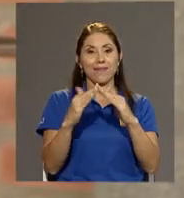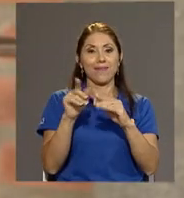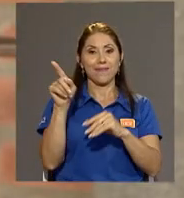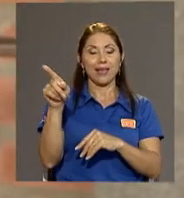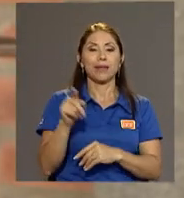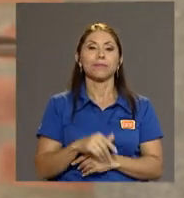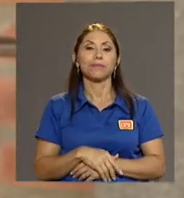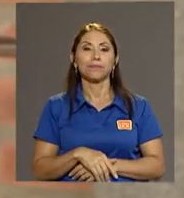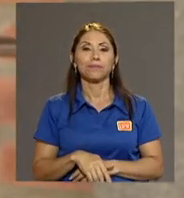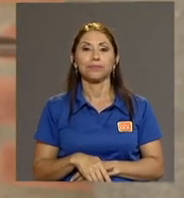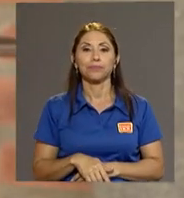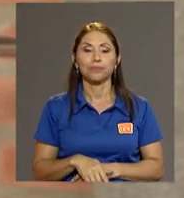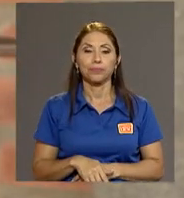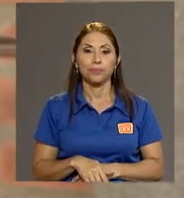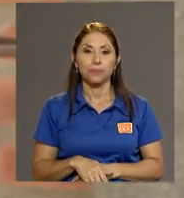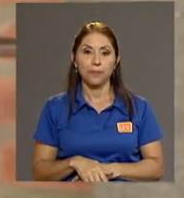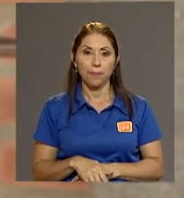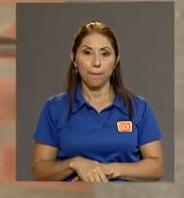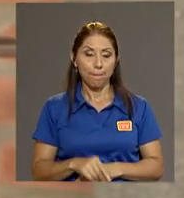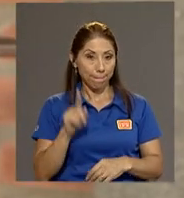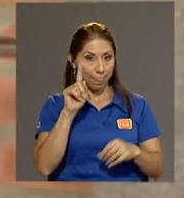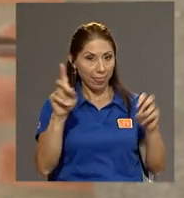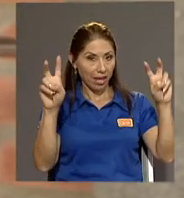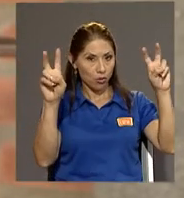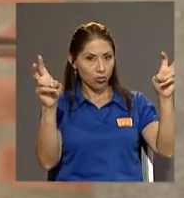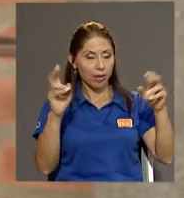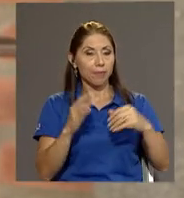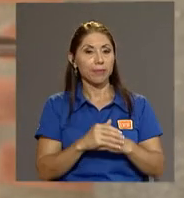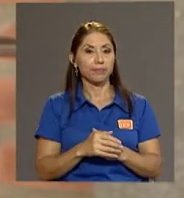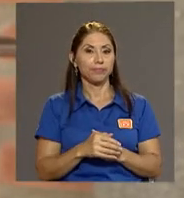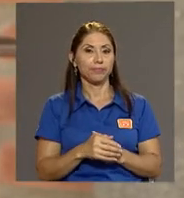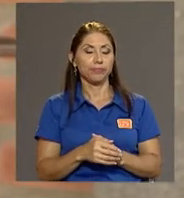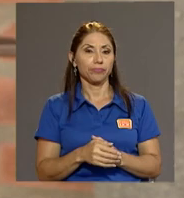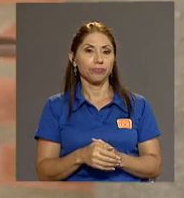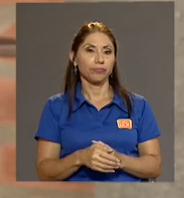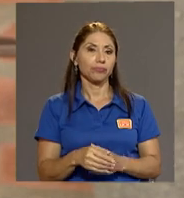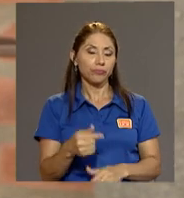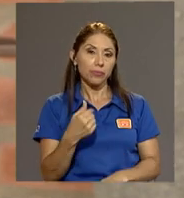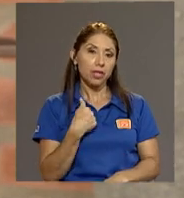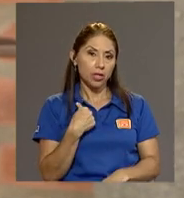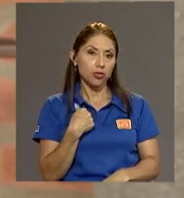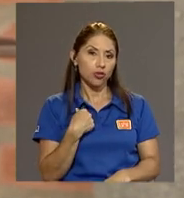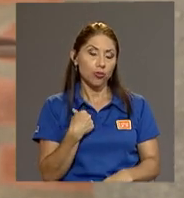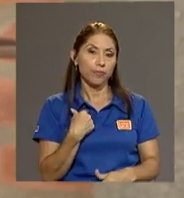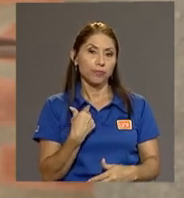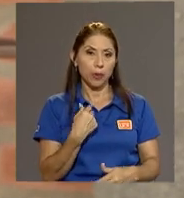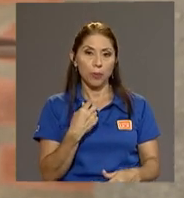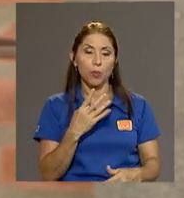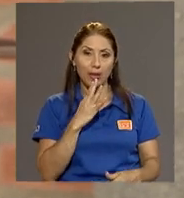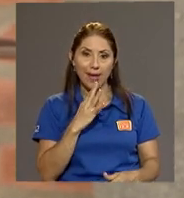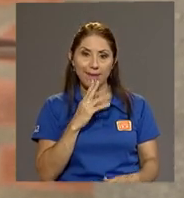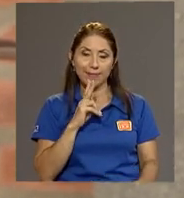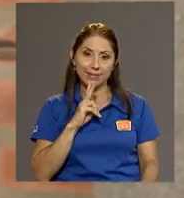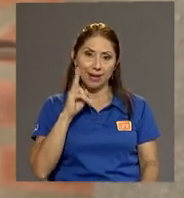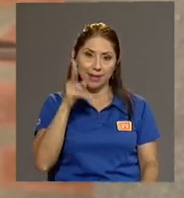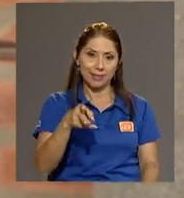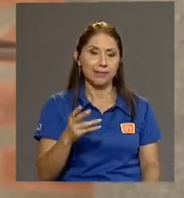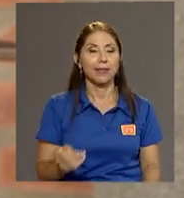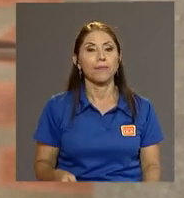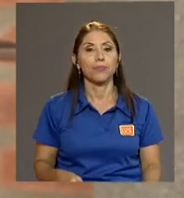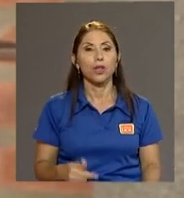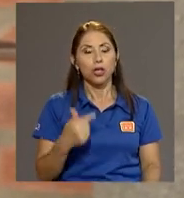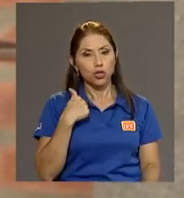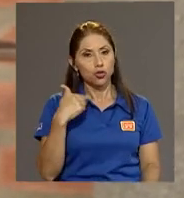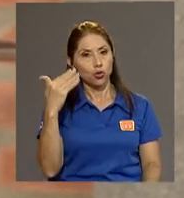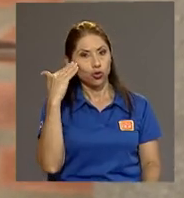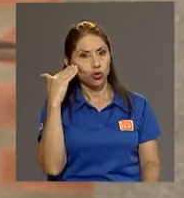un tema, y yo voy a hacer todo lo realista que a esta edad conviene ser. Yo sé que el